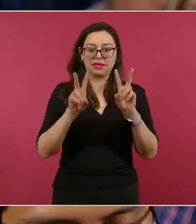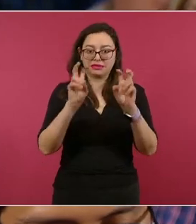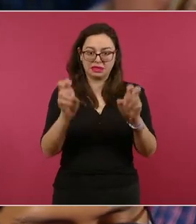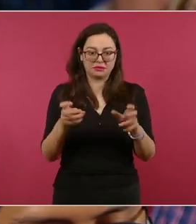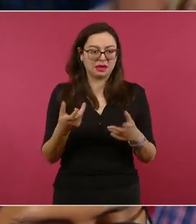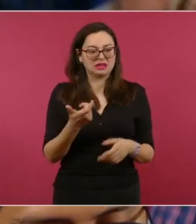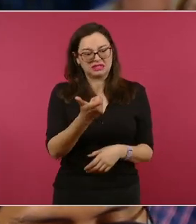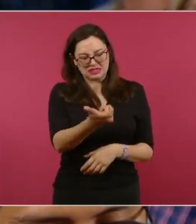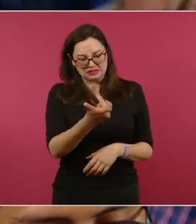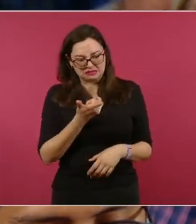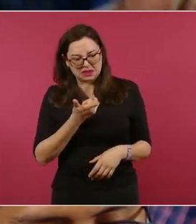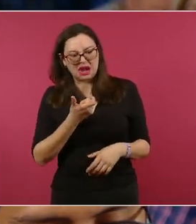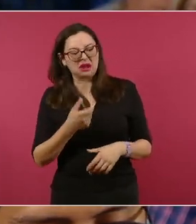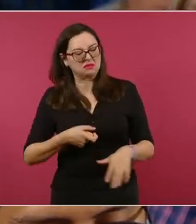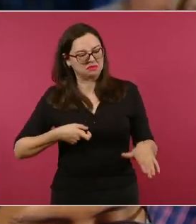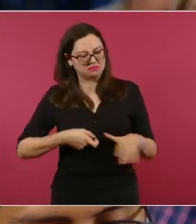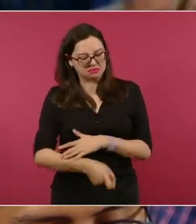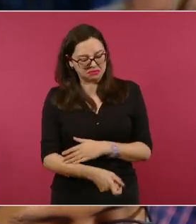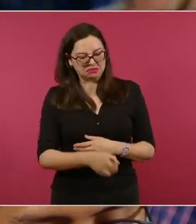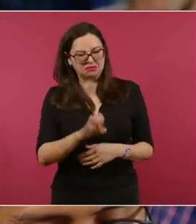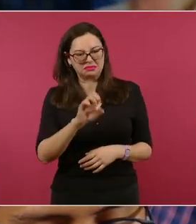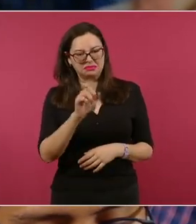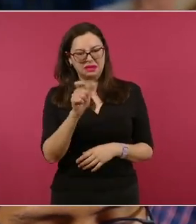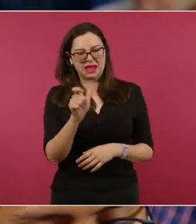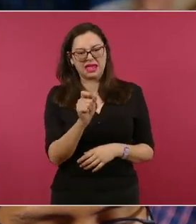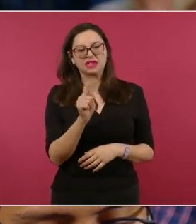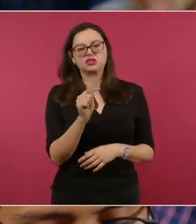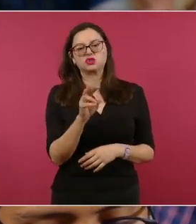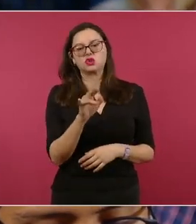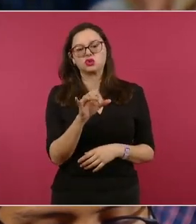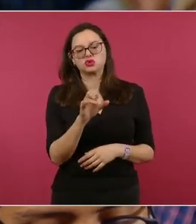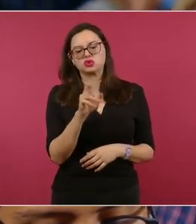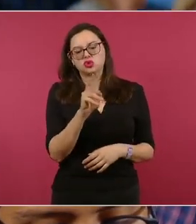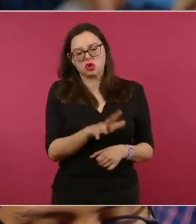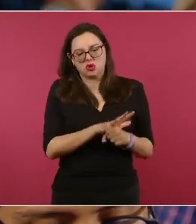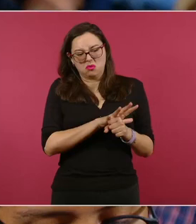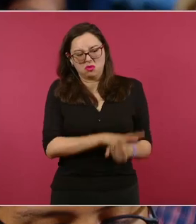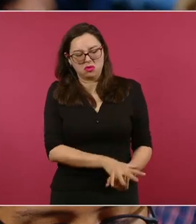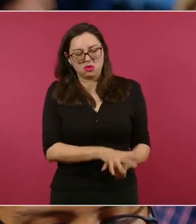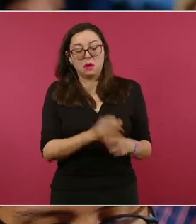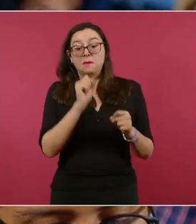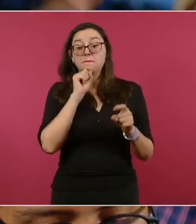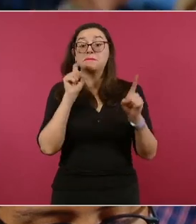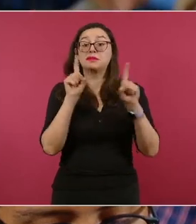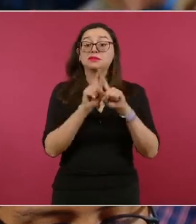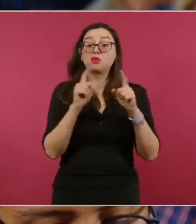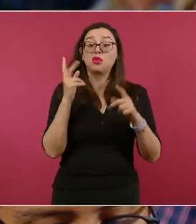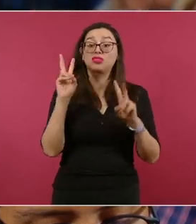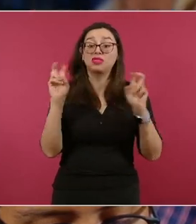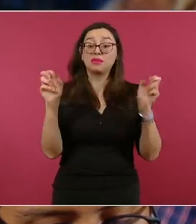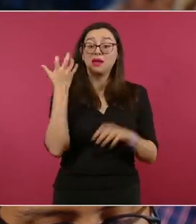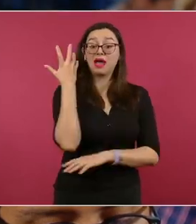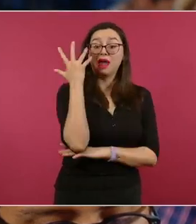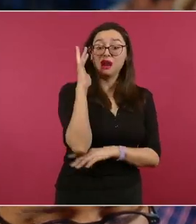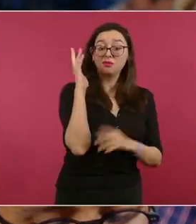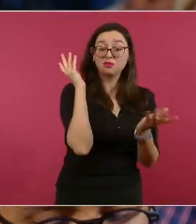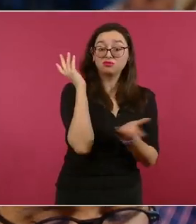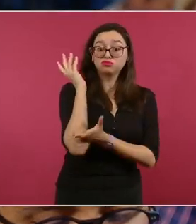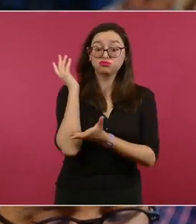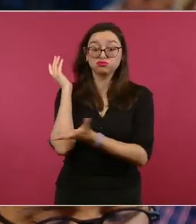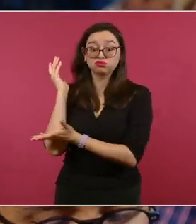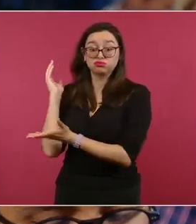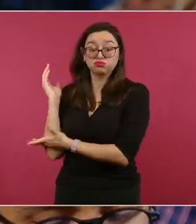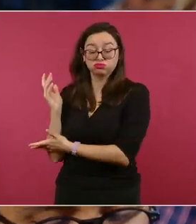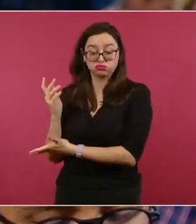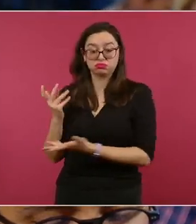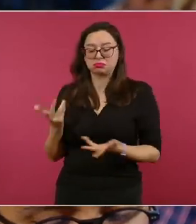mucho a algunos estados y por lo cual muchos pobladores son amenazados y los hacen salir de sus lugares de origen, bueno, pues ha llevado a una